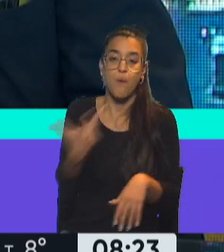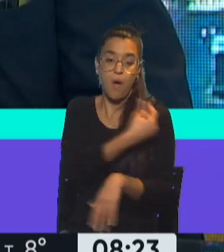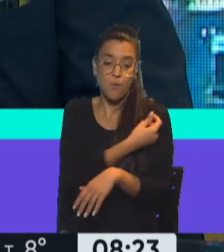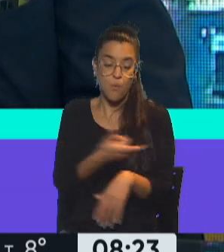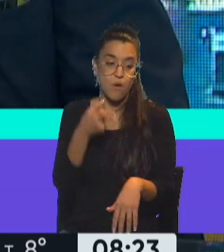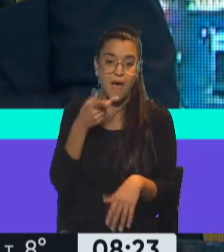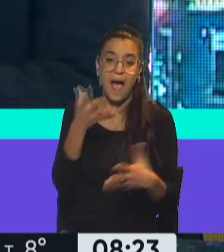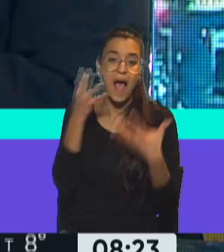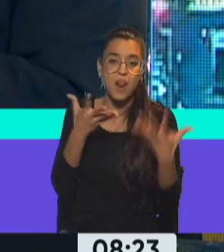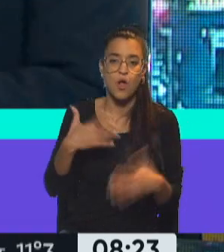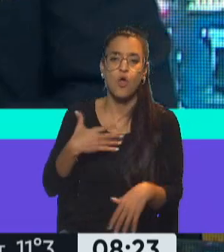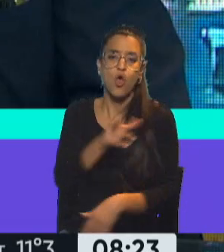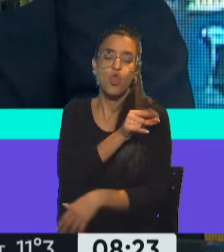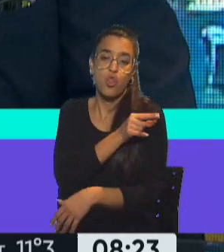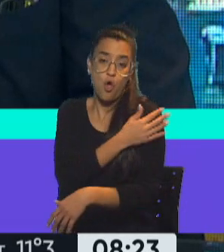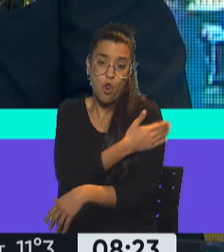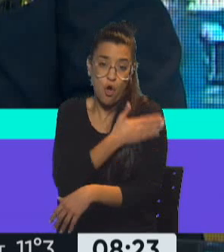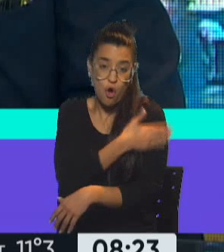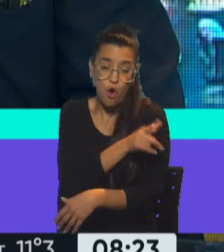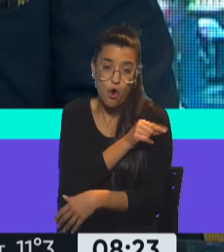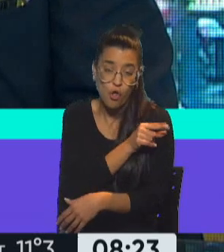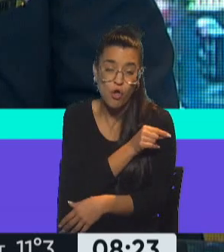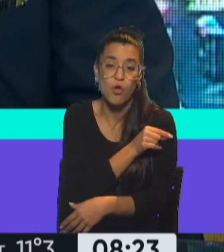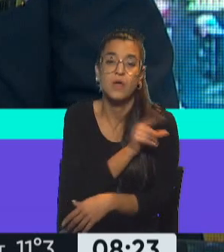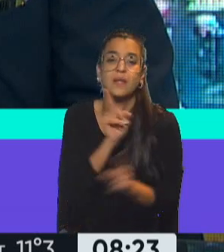efecto adverso, es dolor en el sitio de aplicación y a